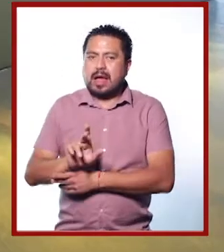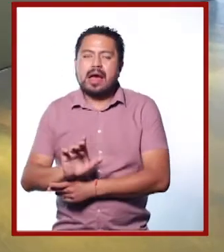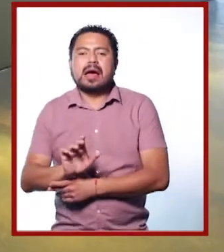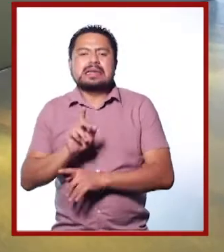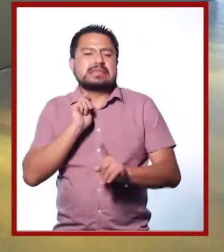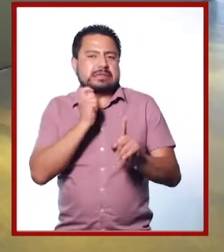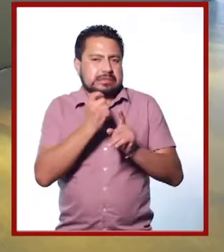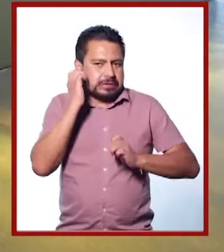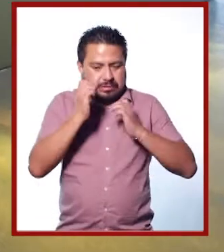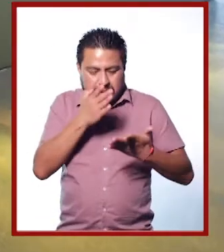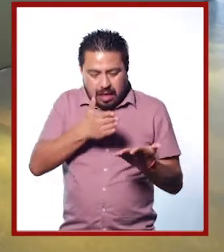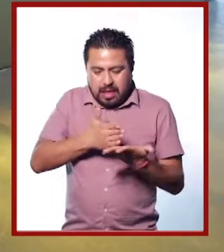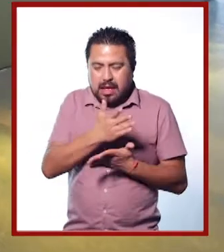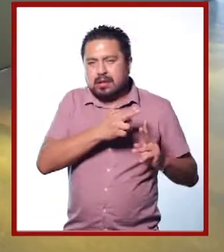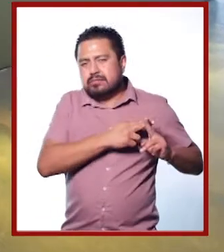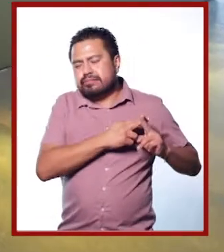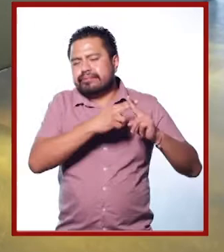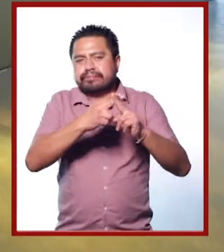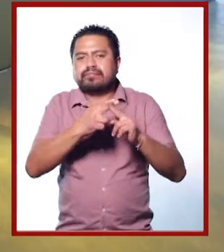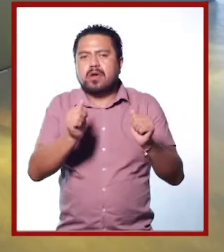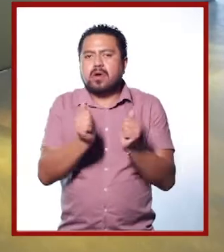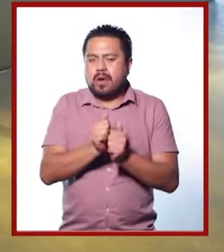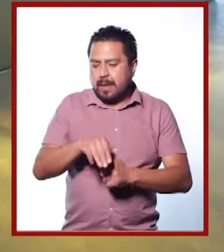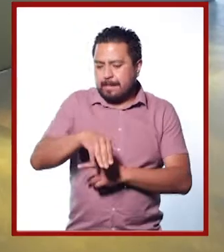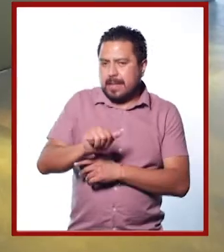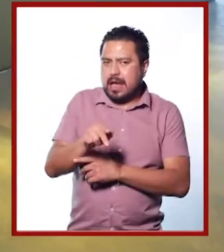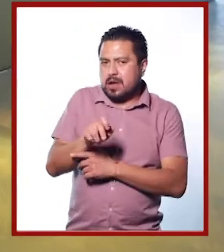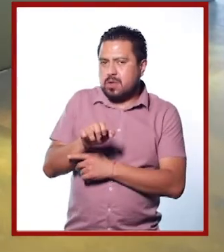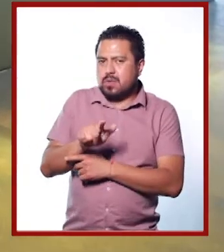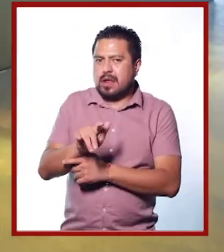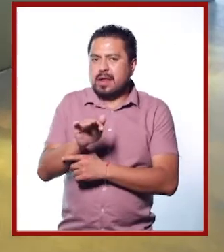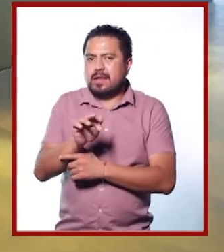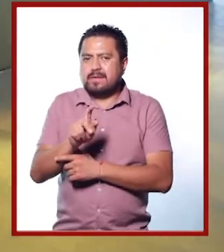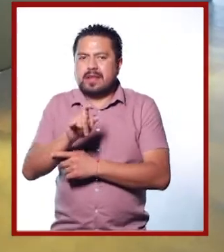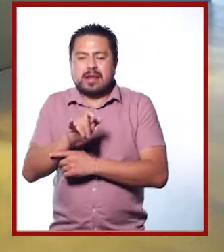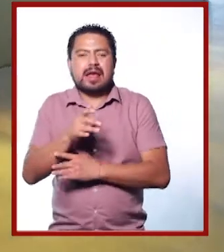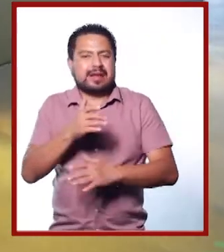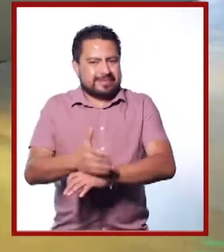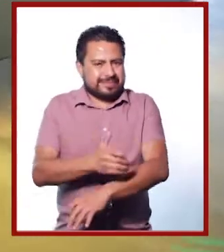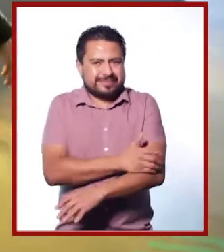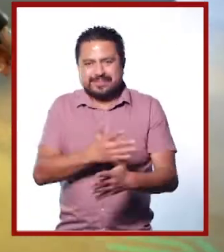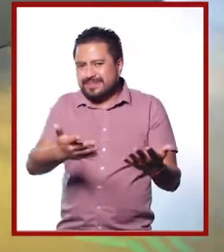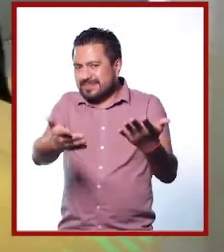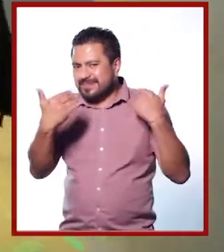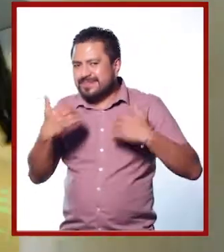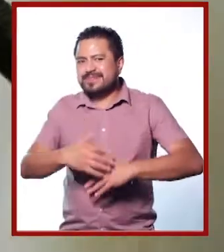a entrar a la exposición Trayectorias, de Manuel Felgueres. Acompáñenos.